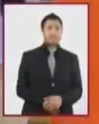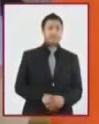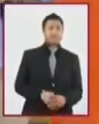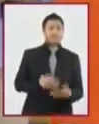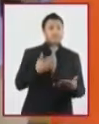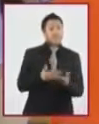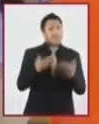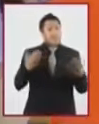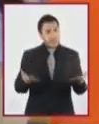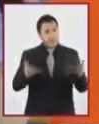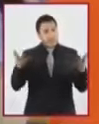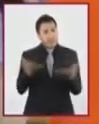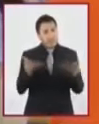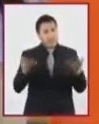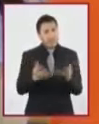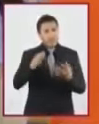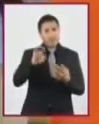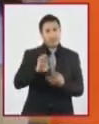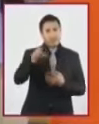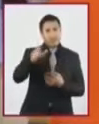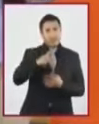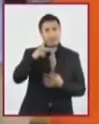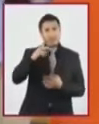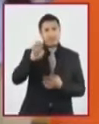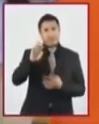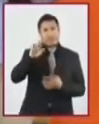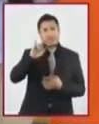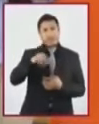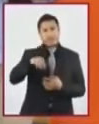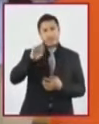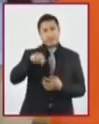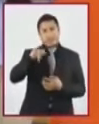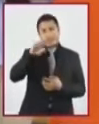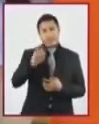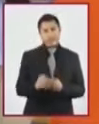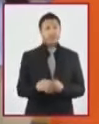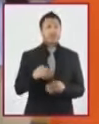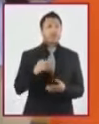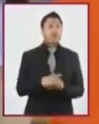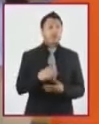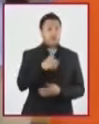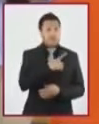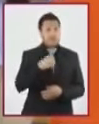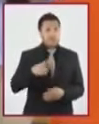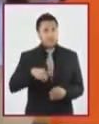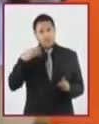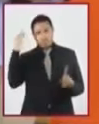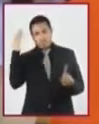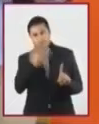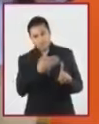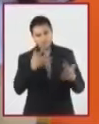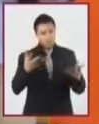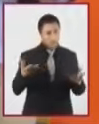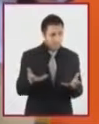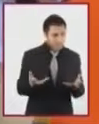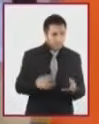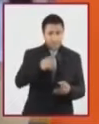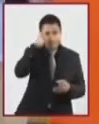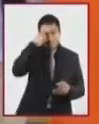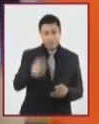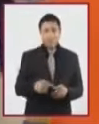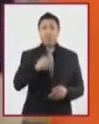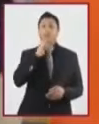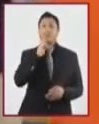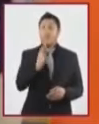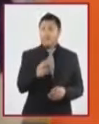realizar experimentos y buscar algún objetivo, debemos plantear una situación problemática a resolver. En esta